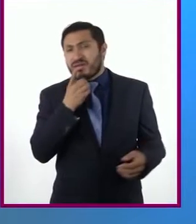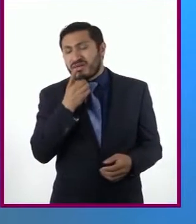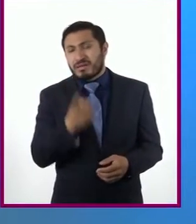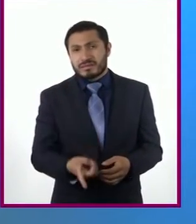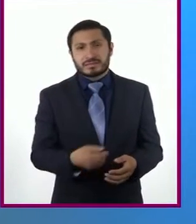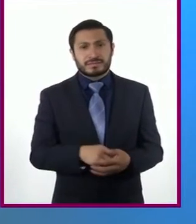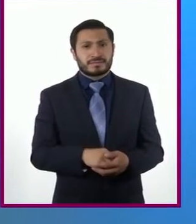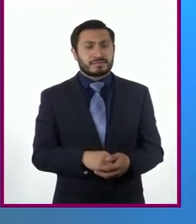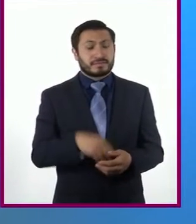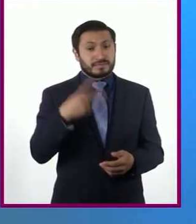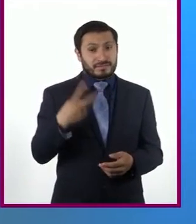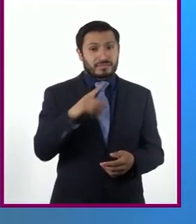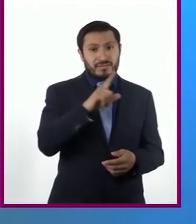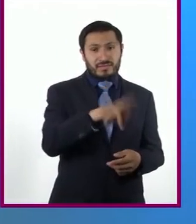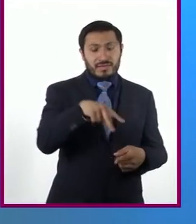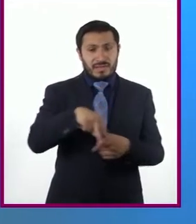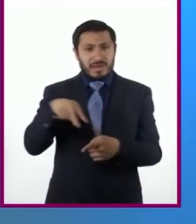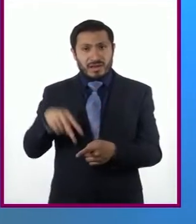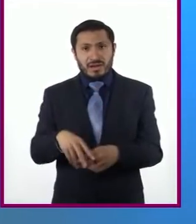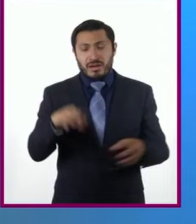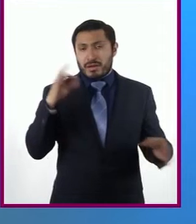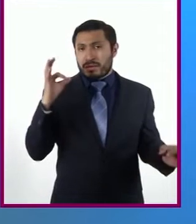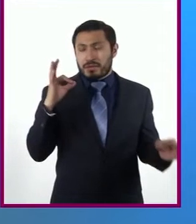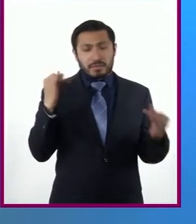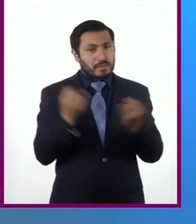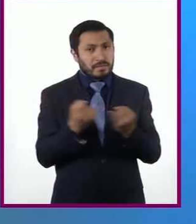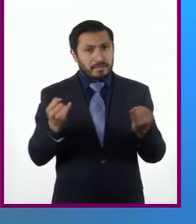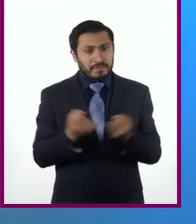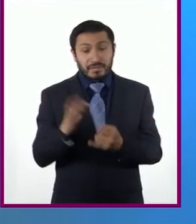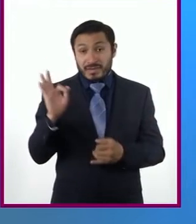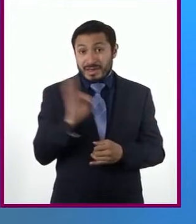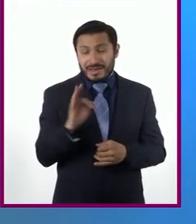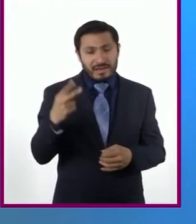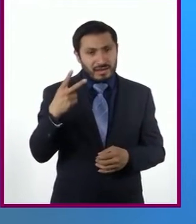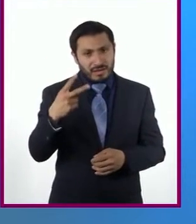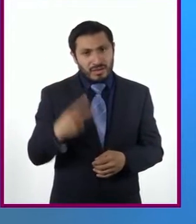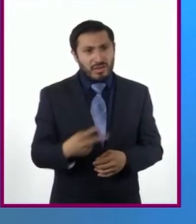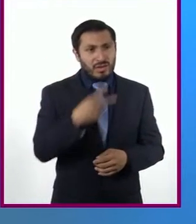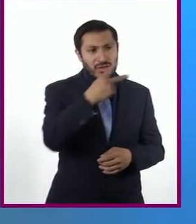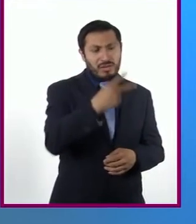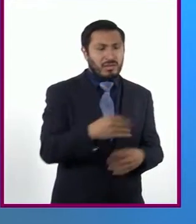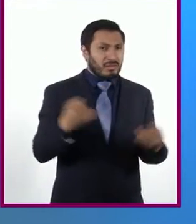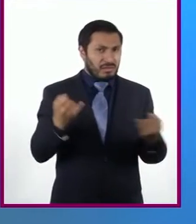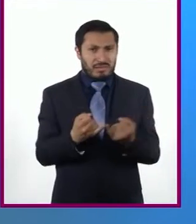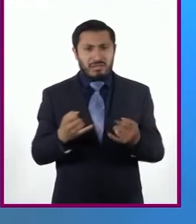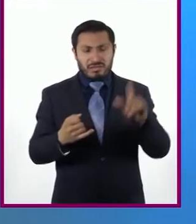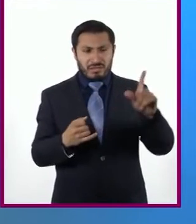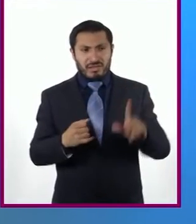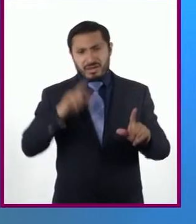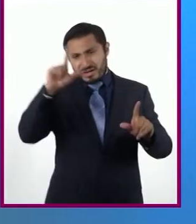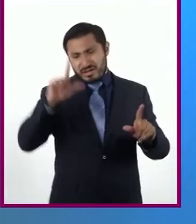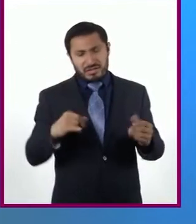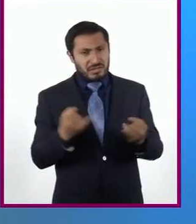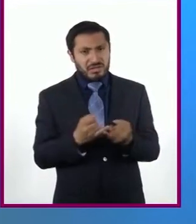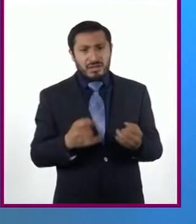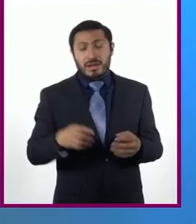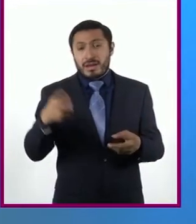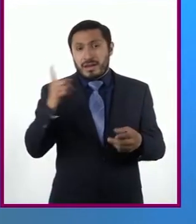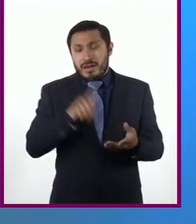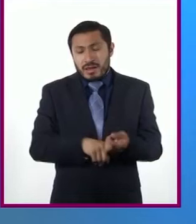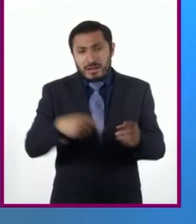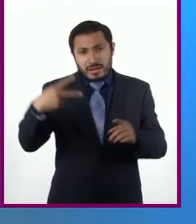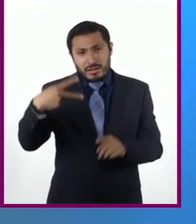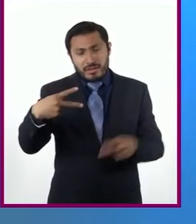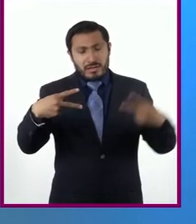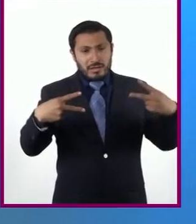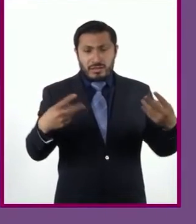asegura que dos triángulos son congruentes si tienen dos lados correspondientes iguales y el ángulo comprendido entre ellos